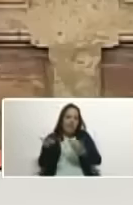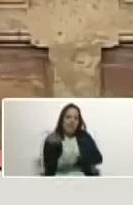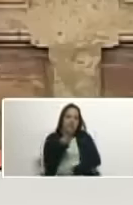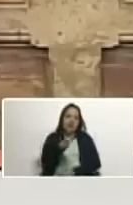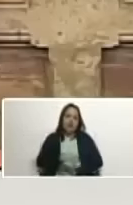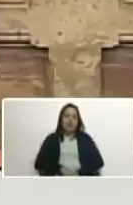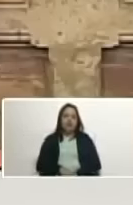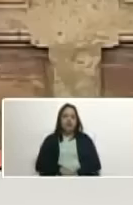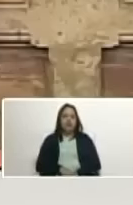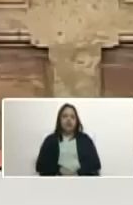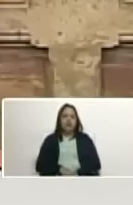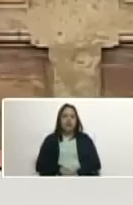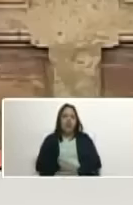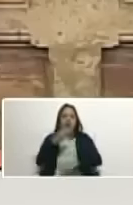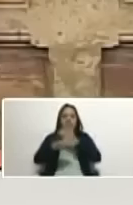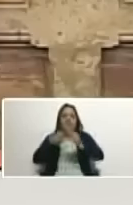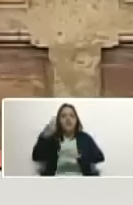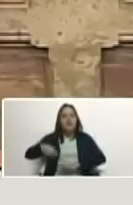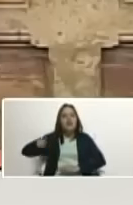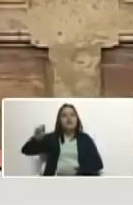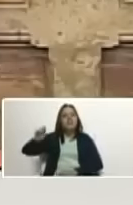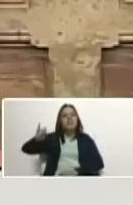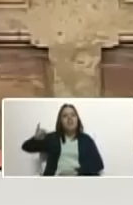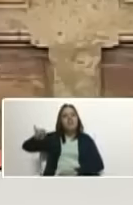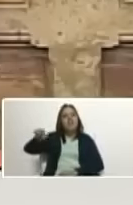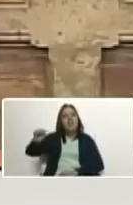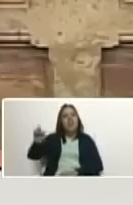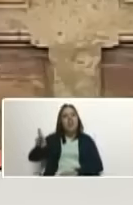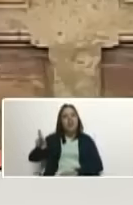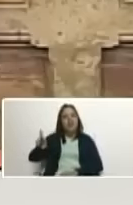llamando a la aplicación del TIAR,